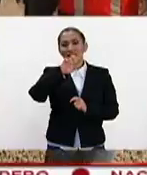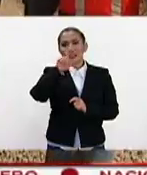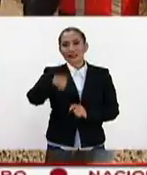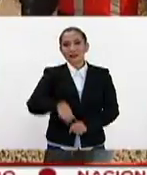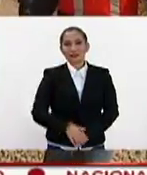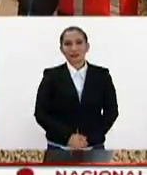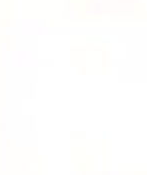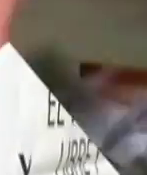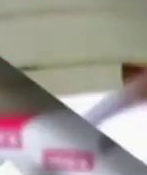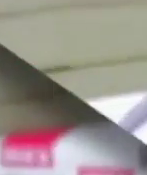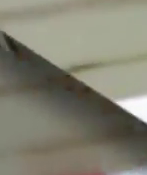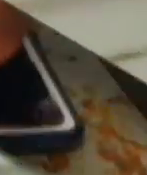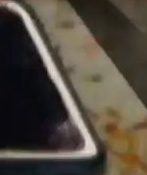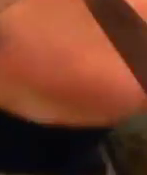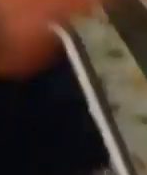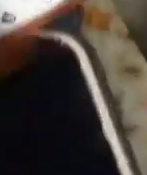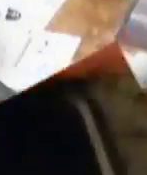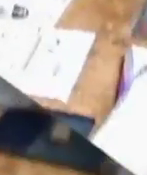Monroy.